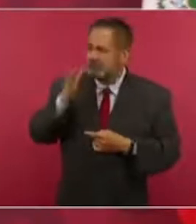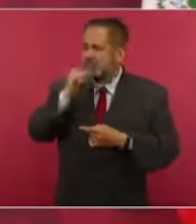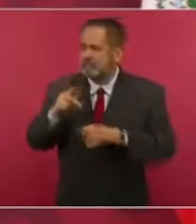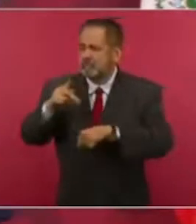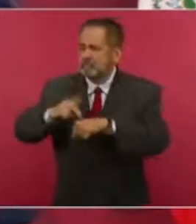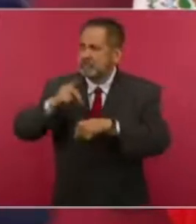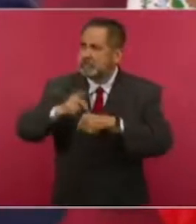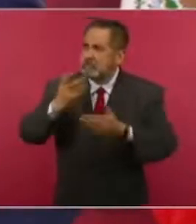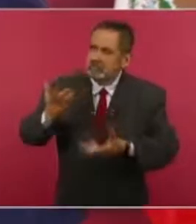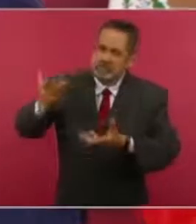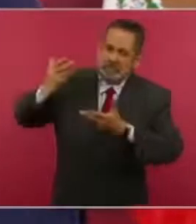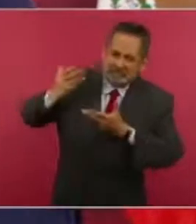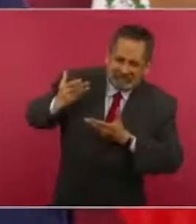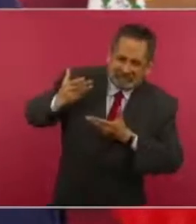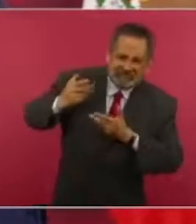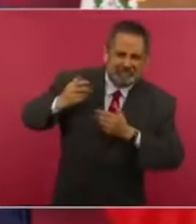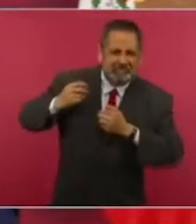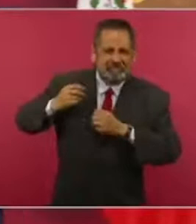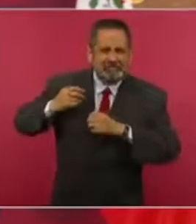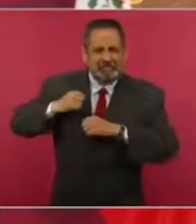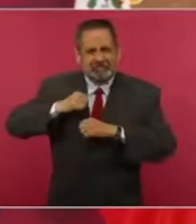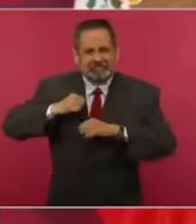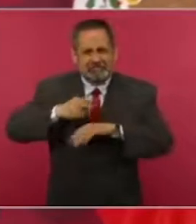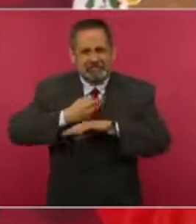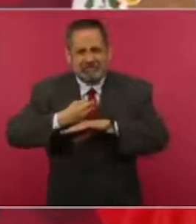una losa de esas dimensiones.